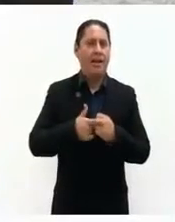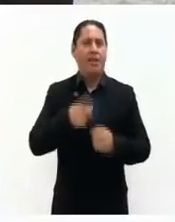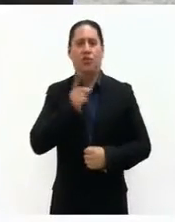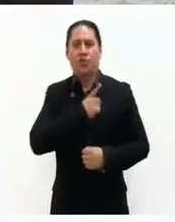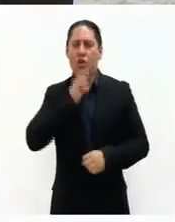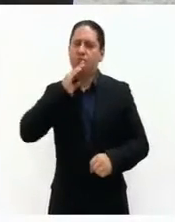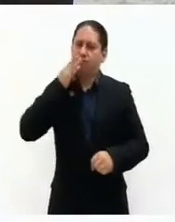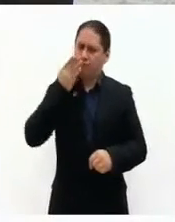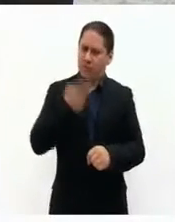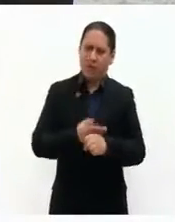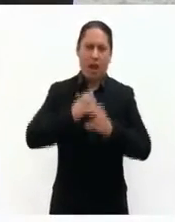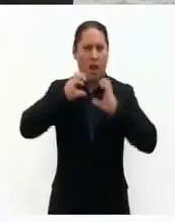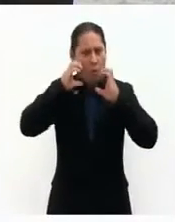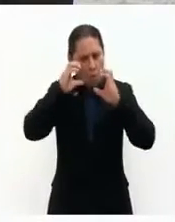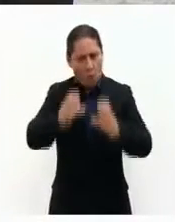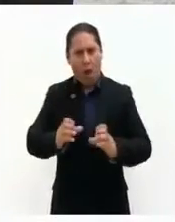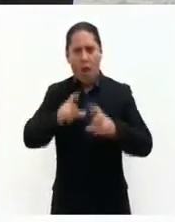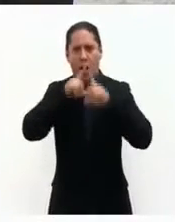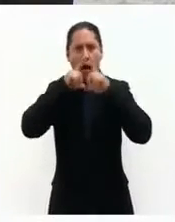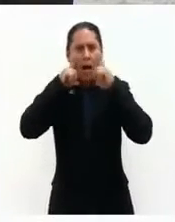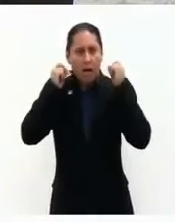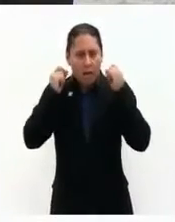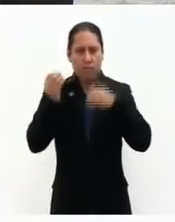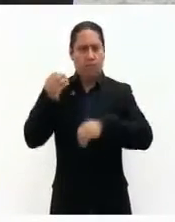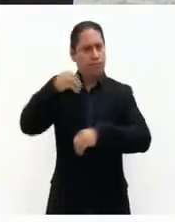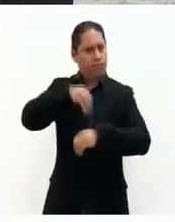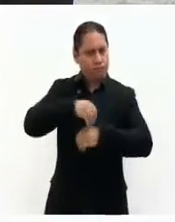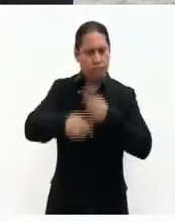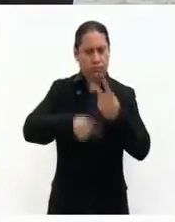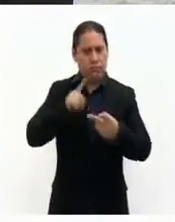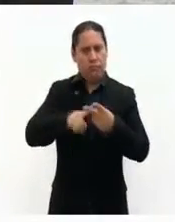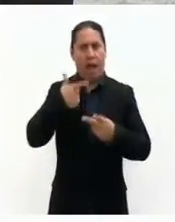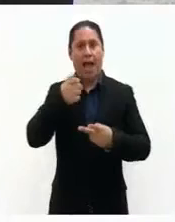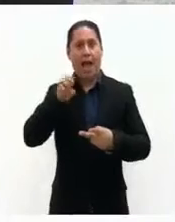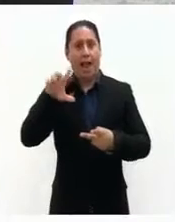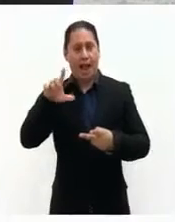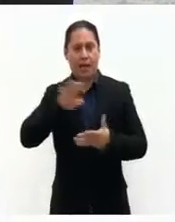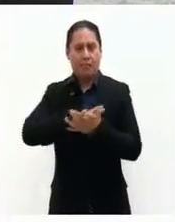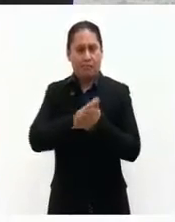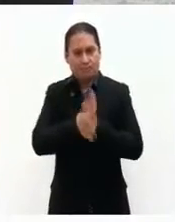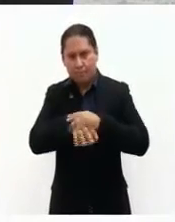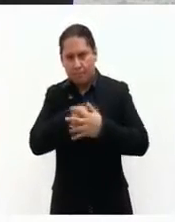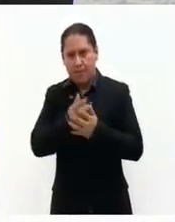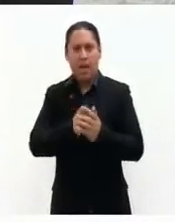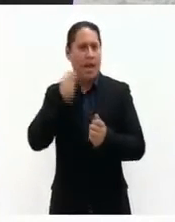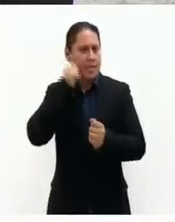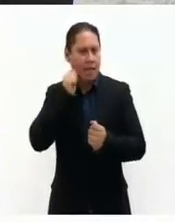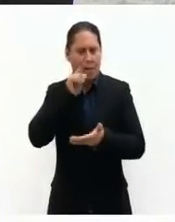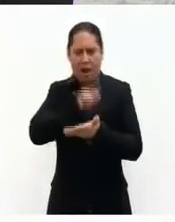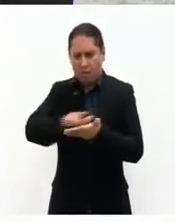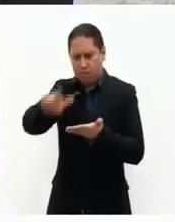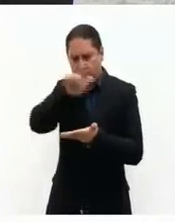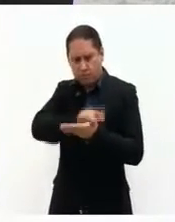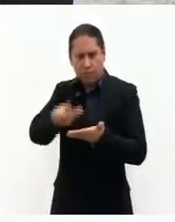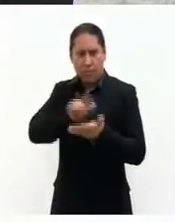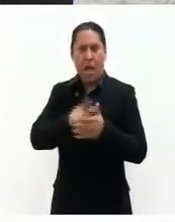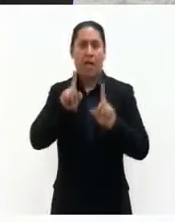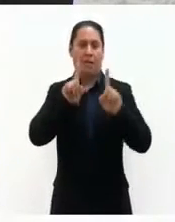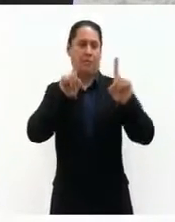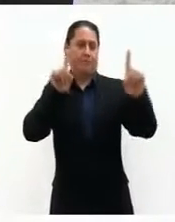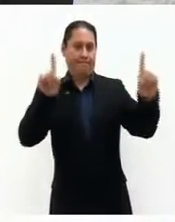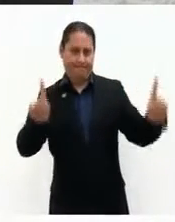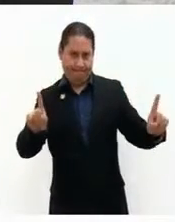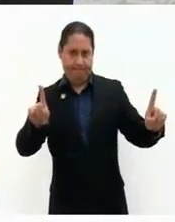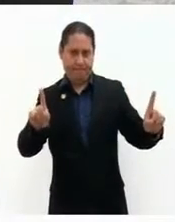absoluta responsabilidad, considerando el uso de cubrebocas, gel antibacterial, el lavado de manos y la sana distancia.